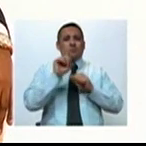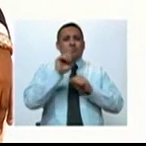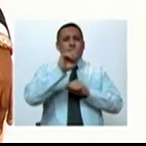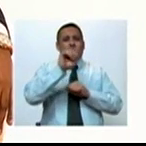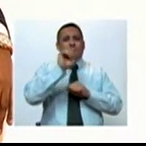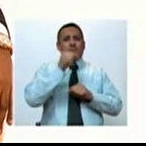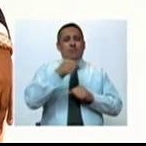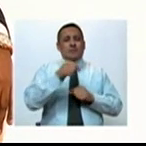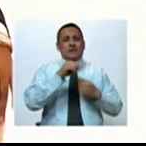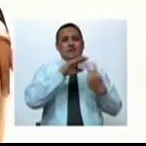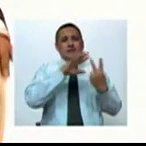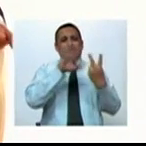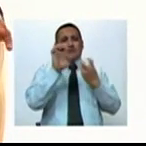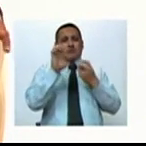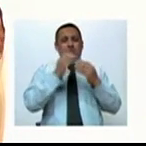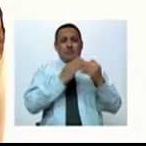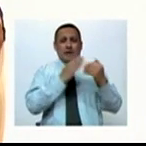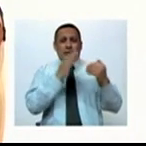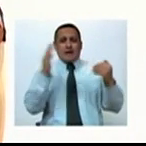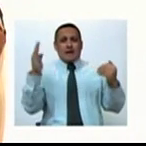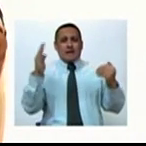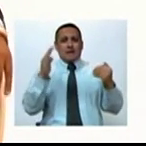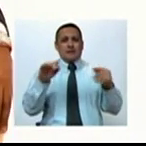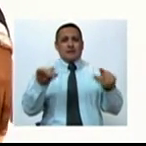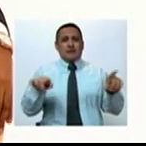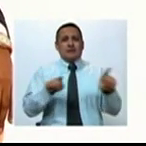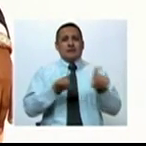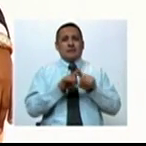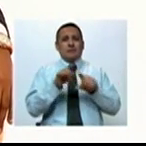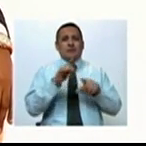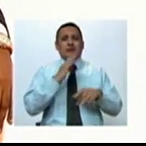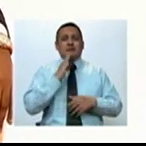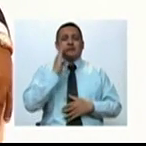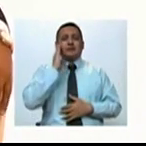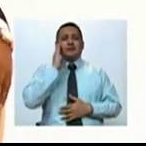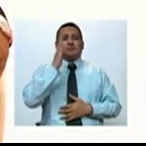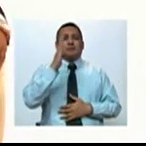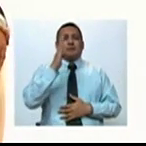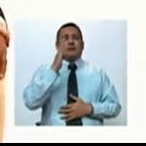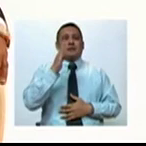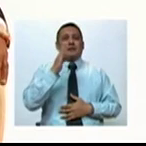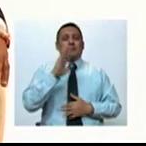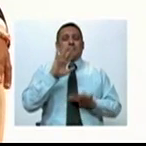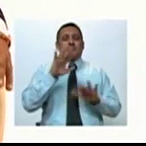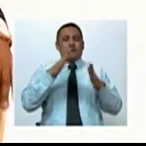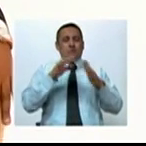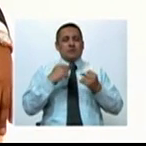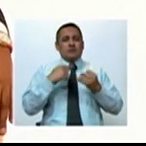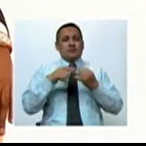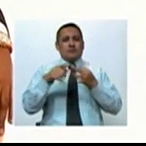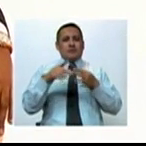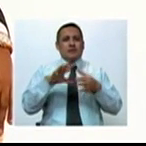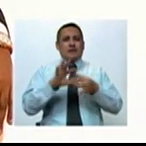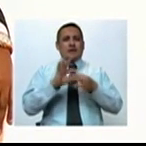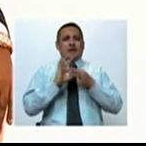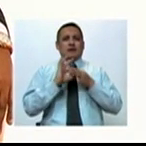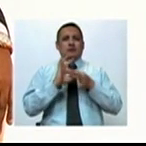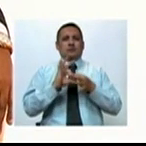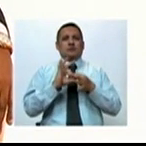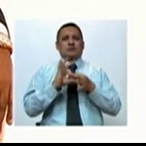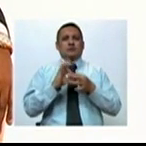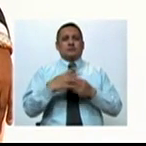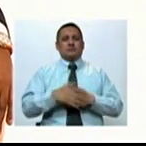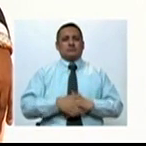adelante, donde se establecen este tipo de relaciones. Y